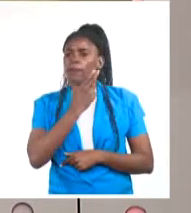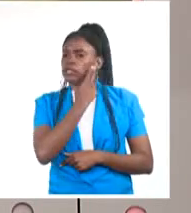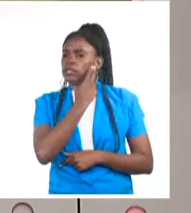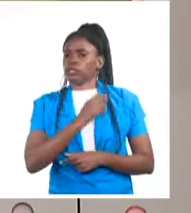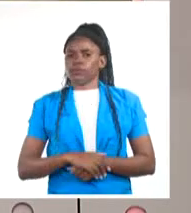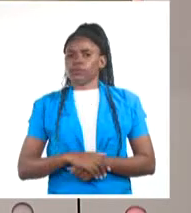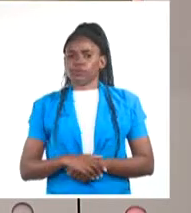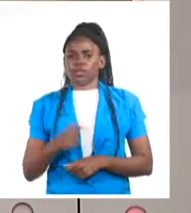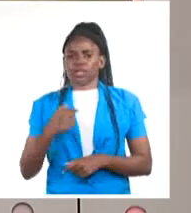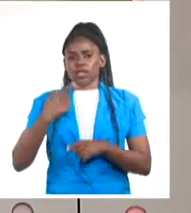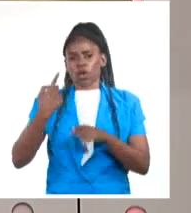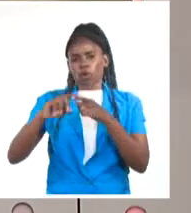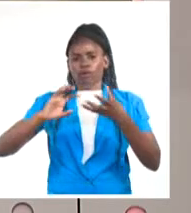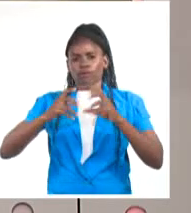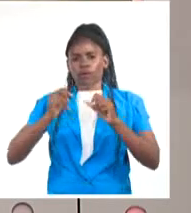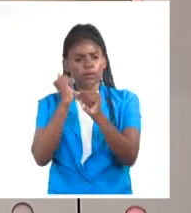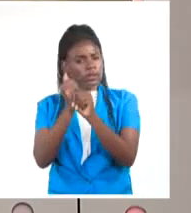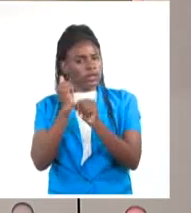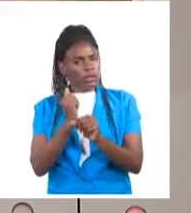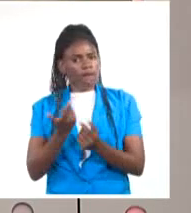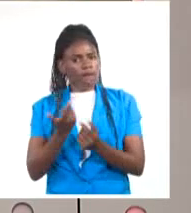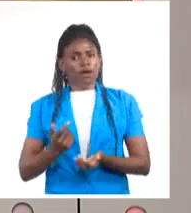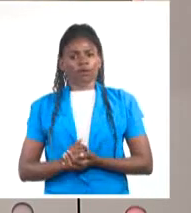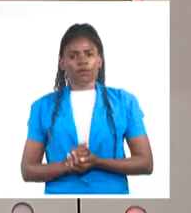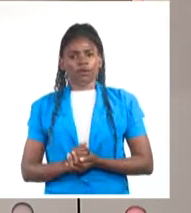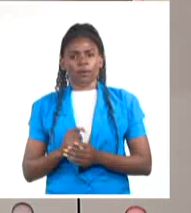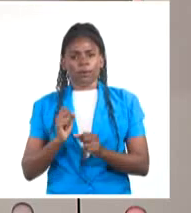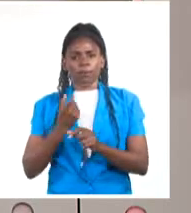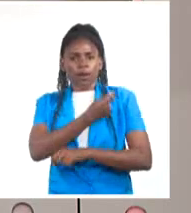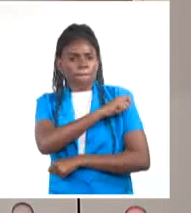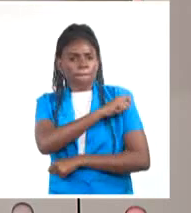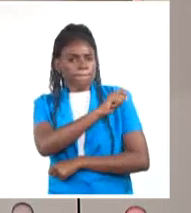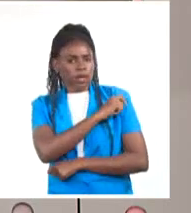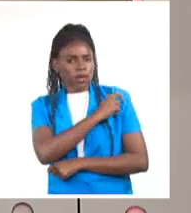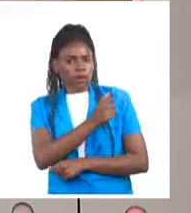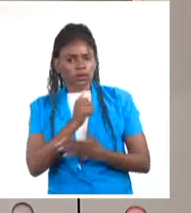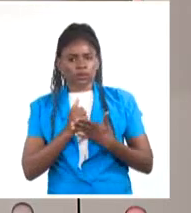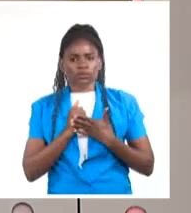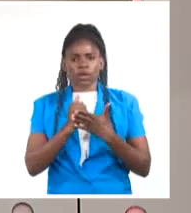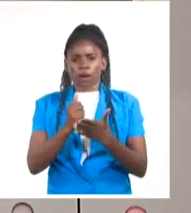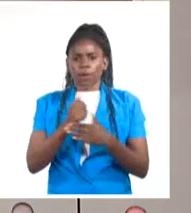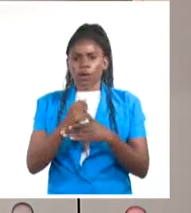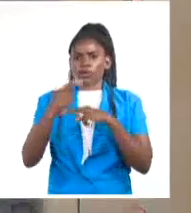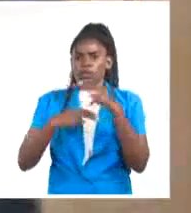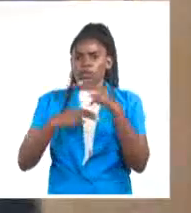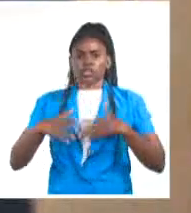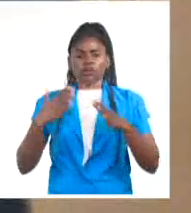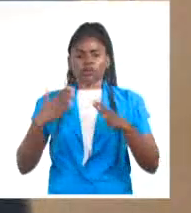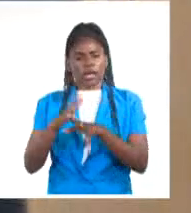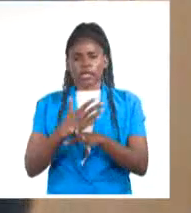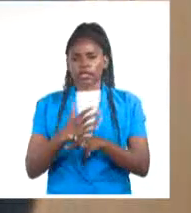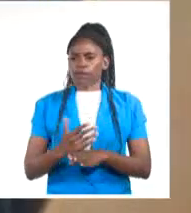estrategias encaminadas a mejorar la integración con la comunidad y apoyar el trabajo de los clubes martianos.